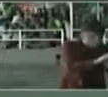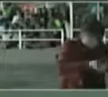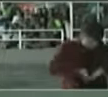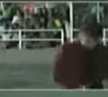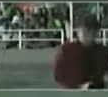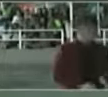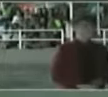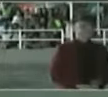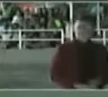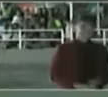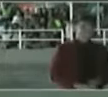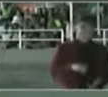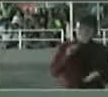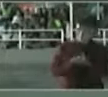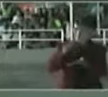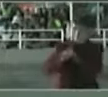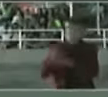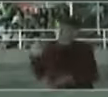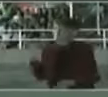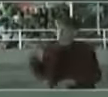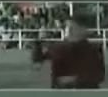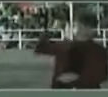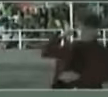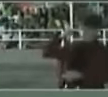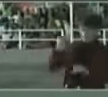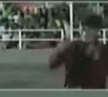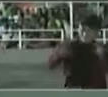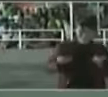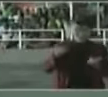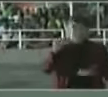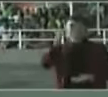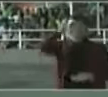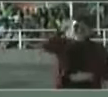mismo ayer, hoy y por los siglos.